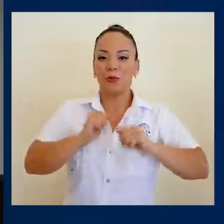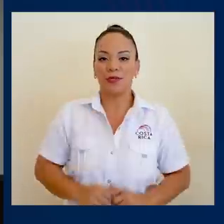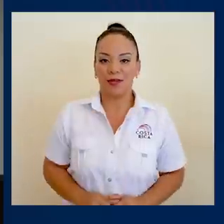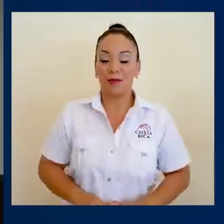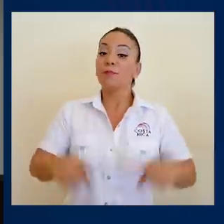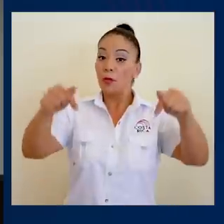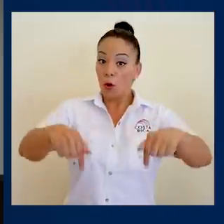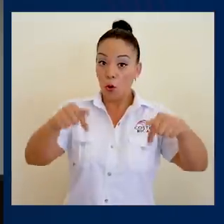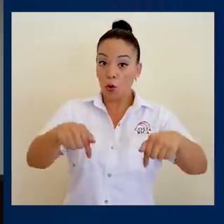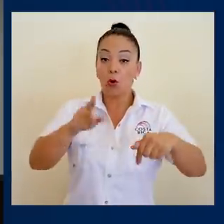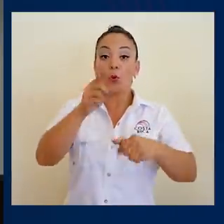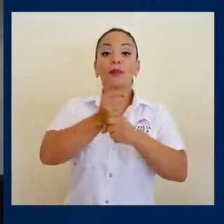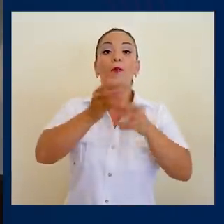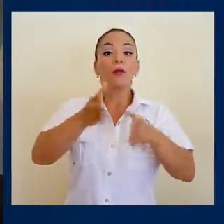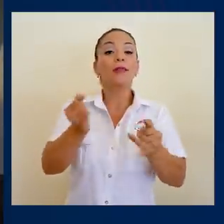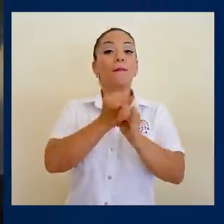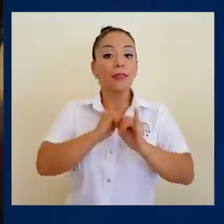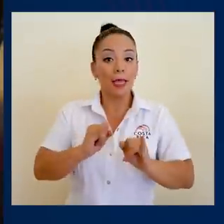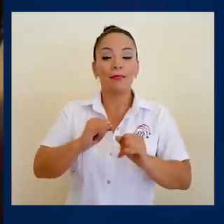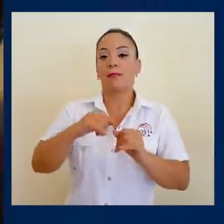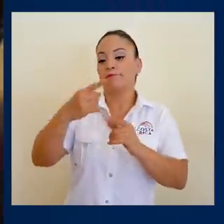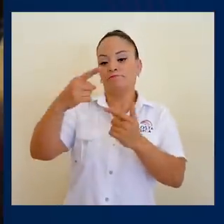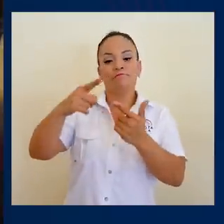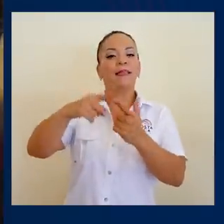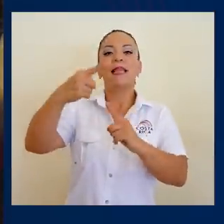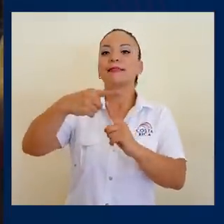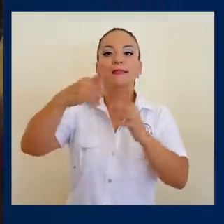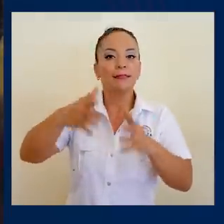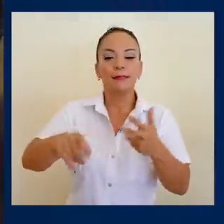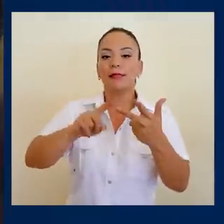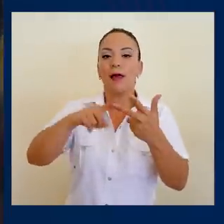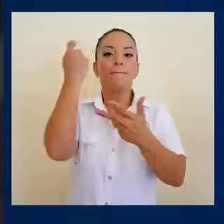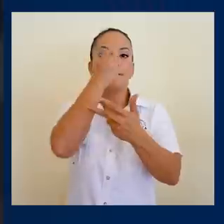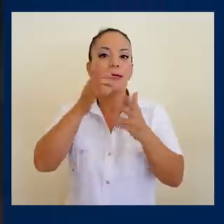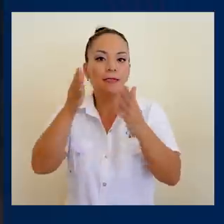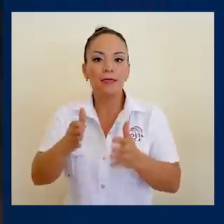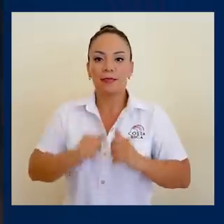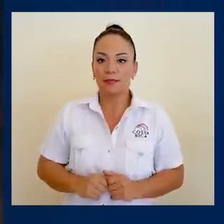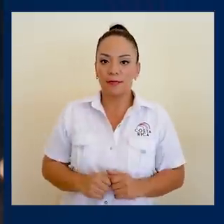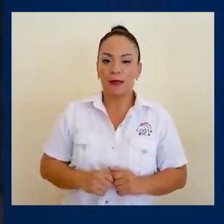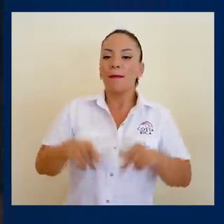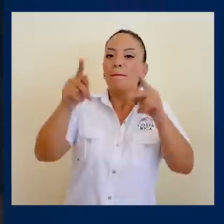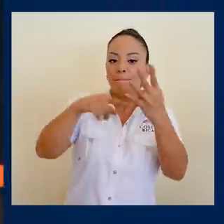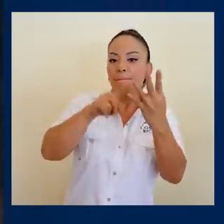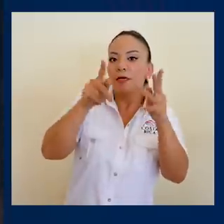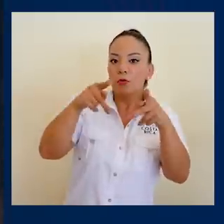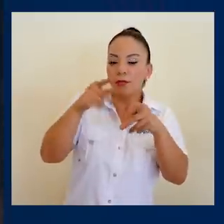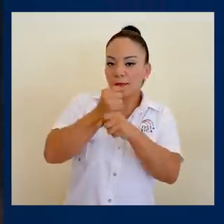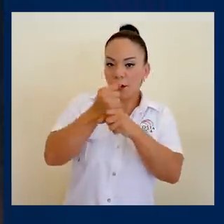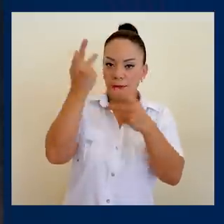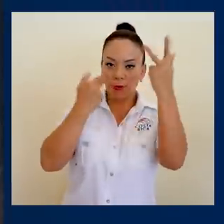tributaria. Hoy, un trabajador independiente, un taxista, una maquillista, alguien que corta el